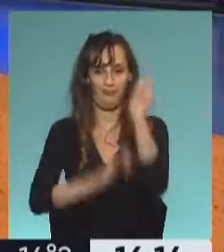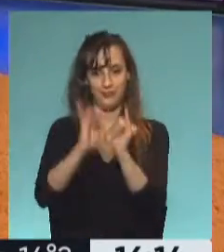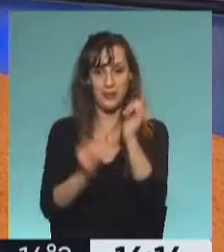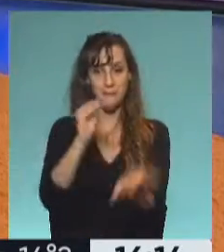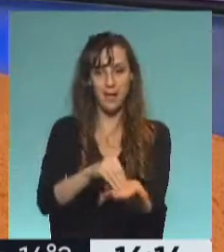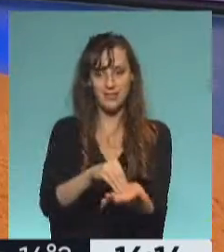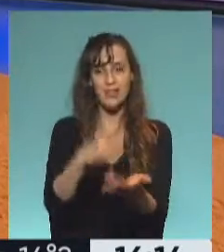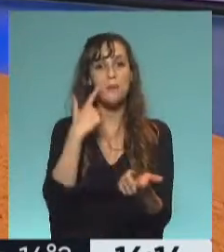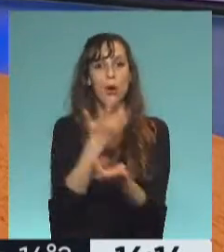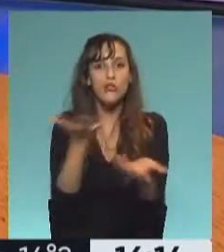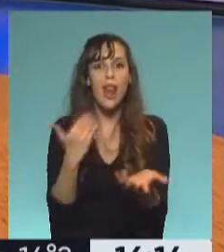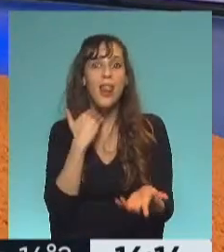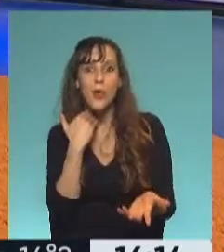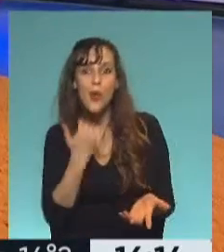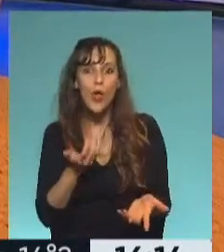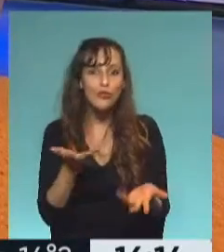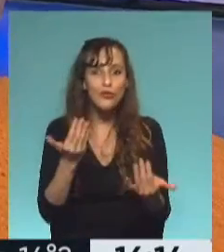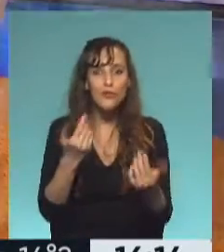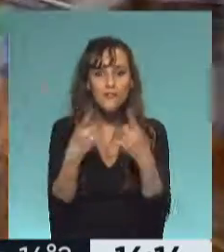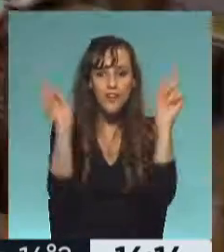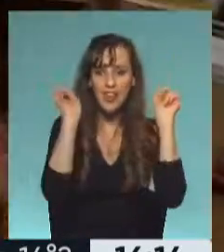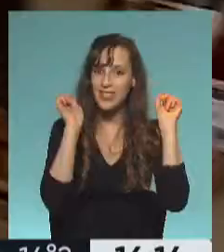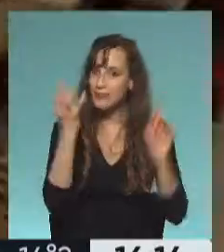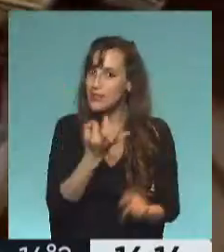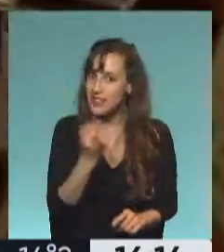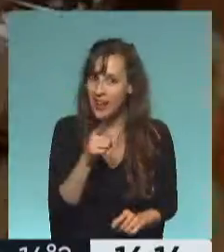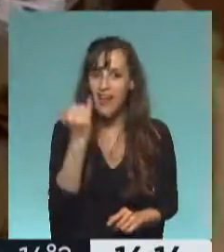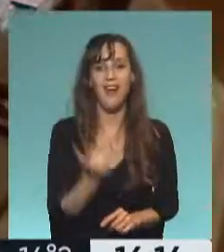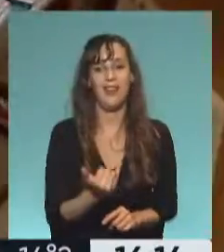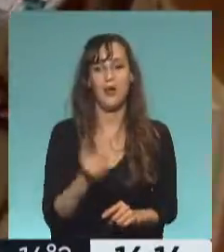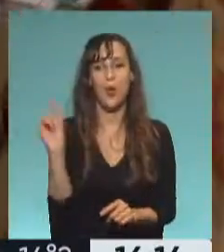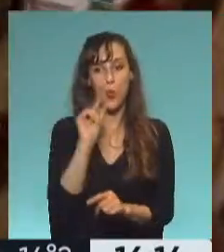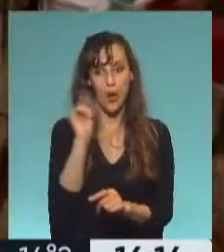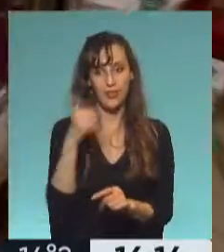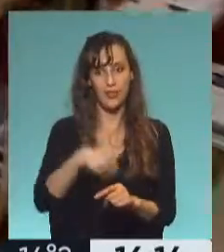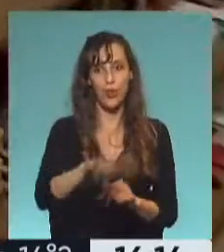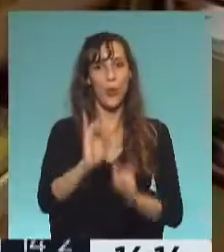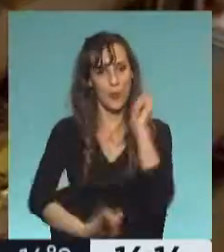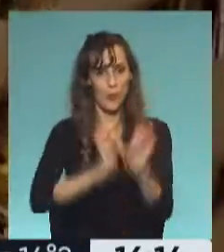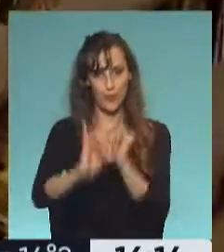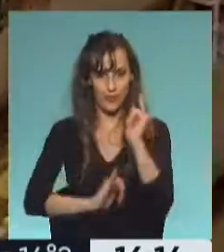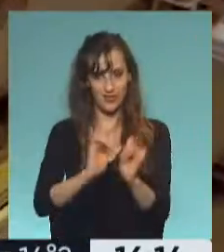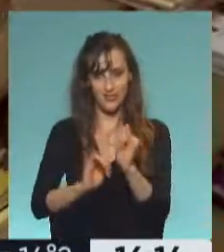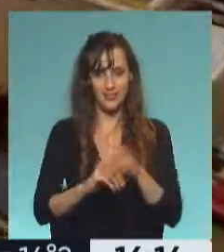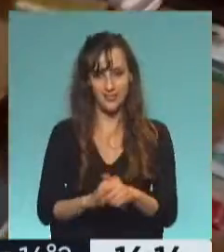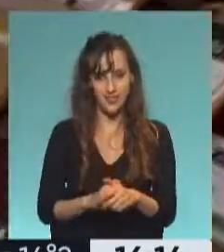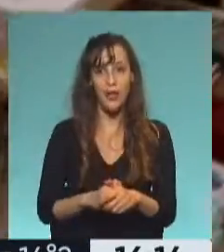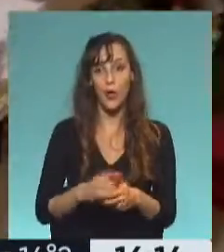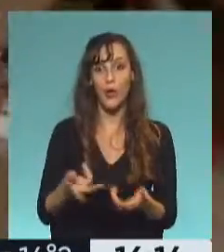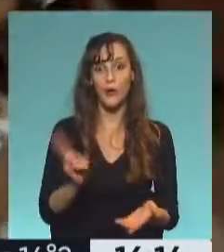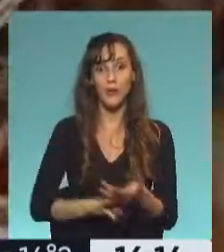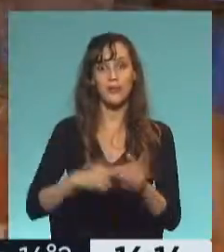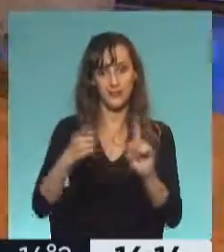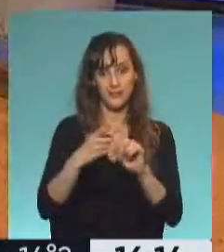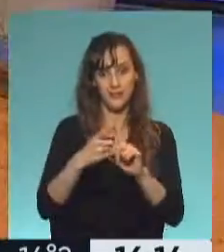mostrarles libros curiosos que hay en esta librería que no hay en otros lugares. Así que en un ratito nomás nos vemos acá desde la librería para